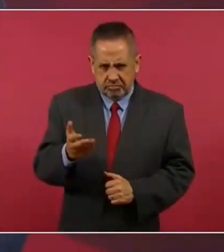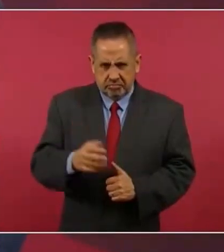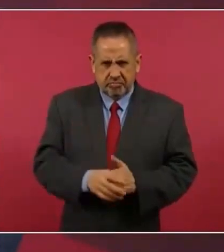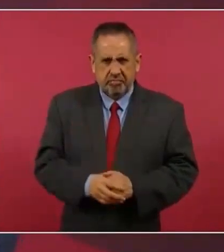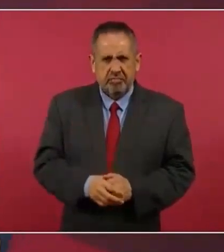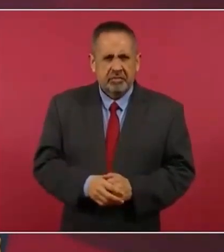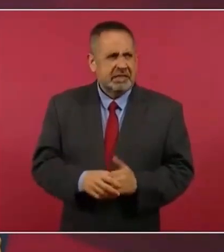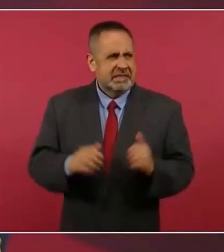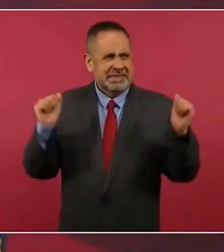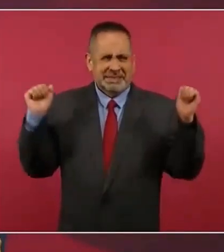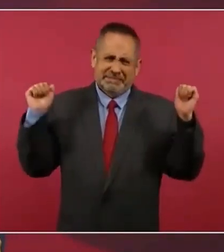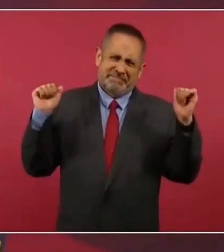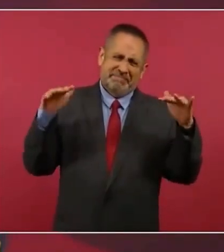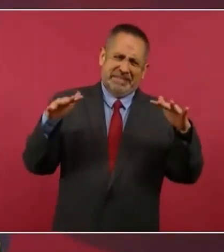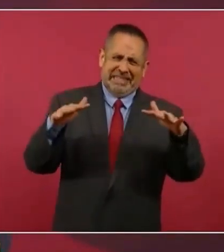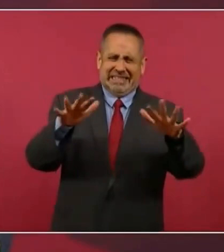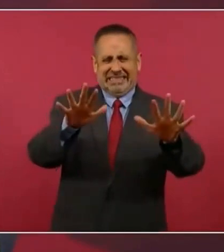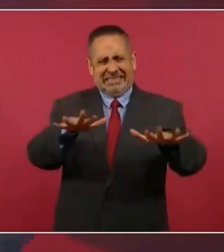Sí, un acto grande.